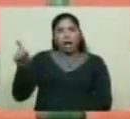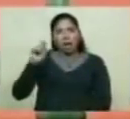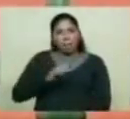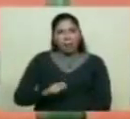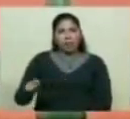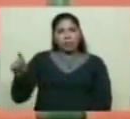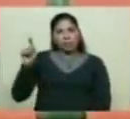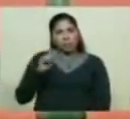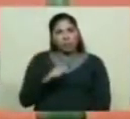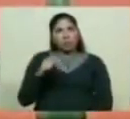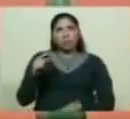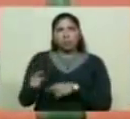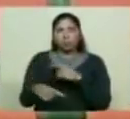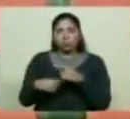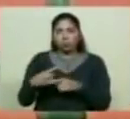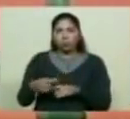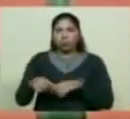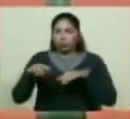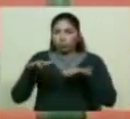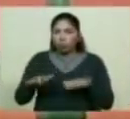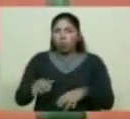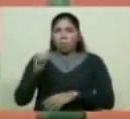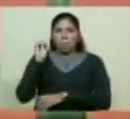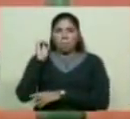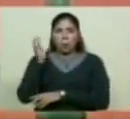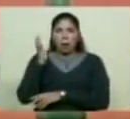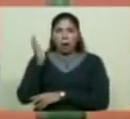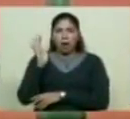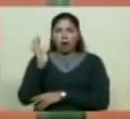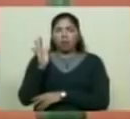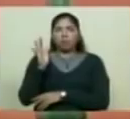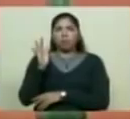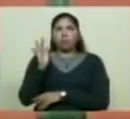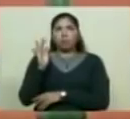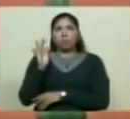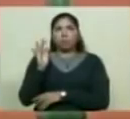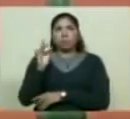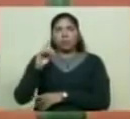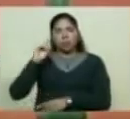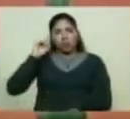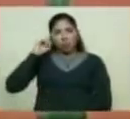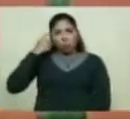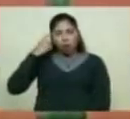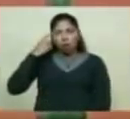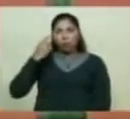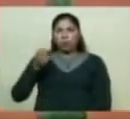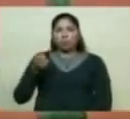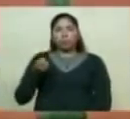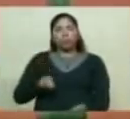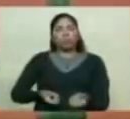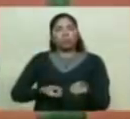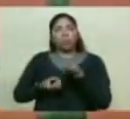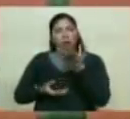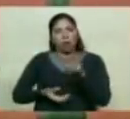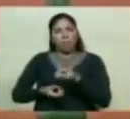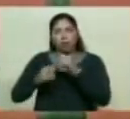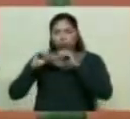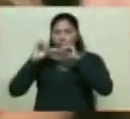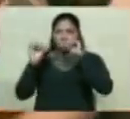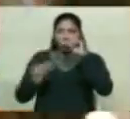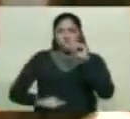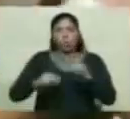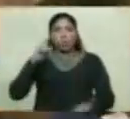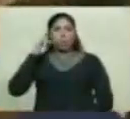de la instalación del congreso de angostura y del memorable discurso de nuestro padre libertador simón